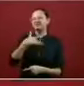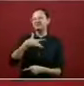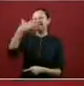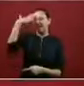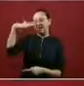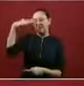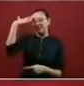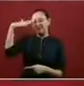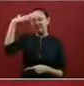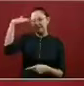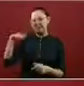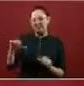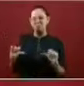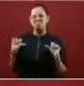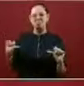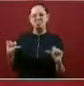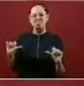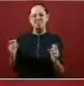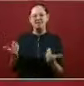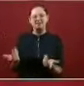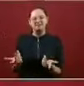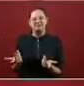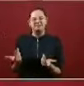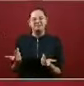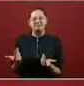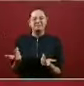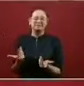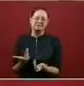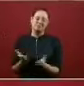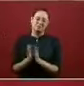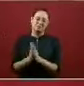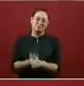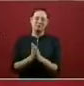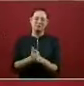Que no me vengan con el cuento